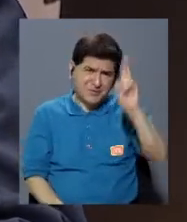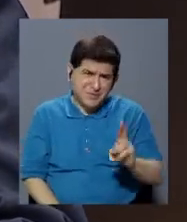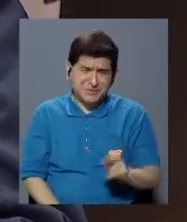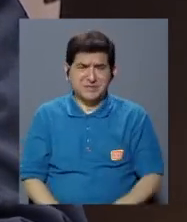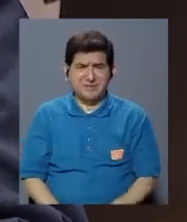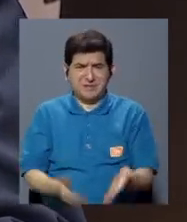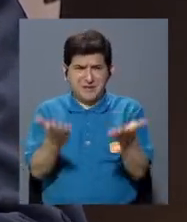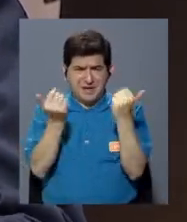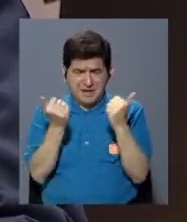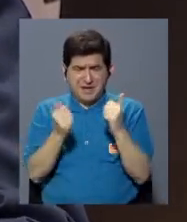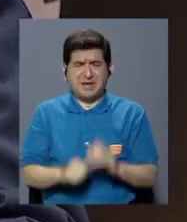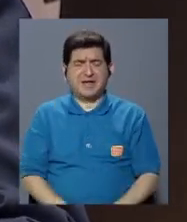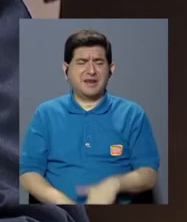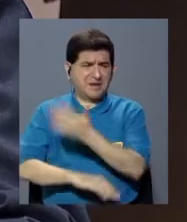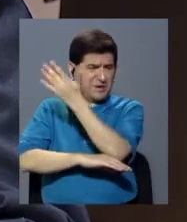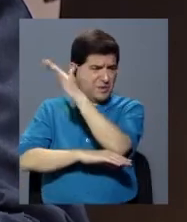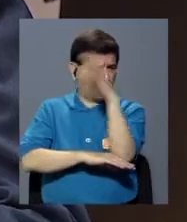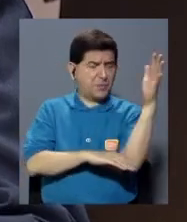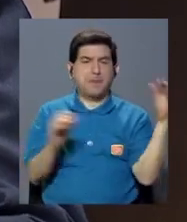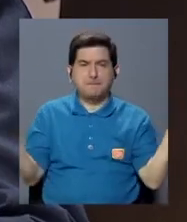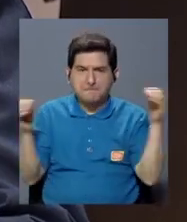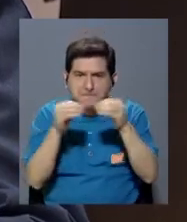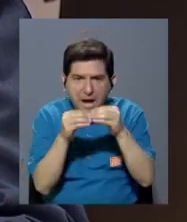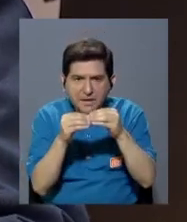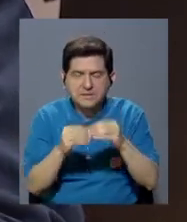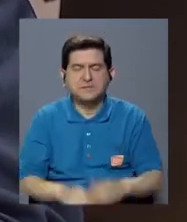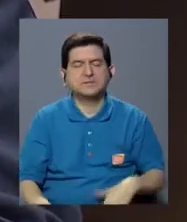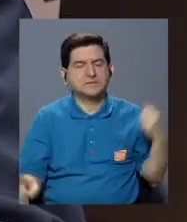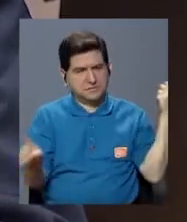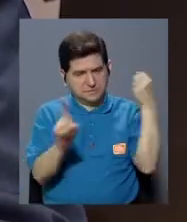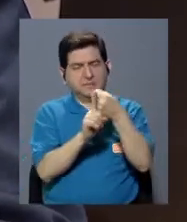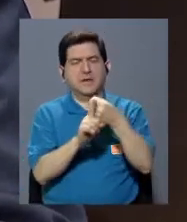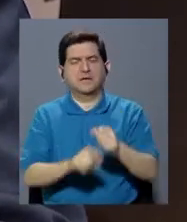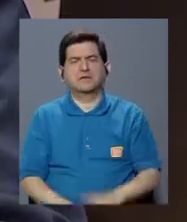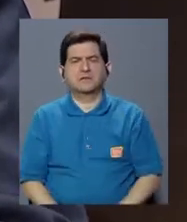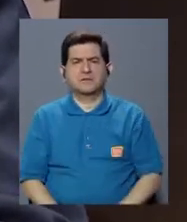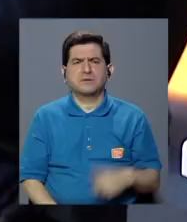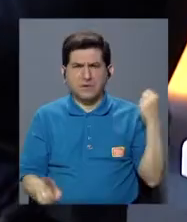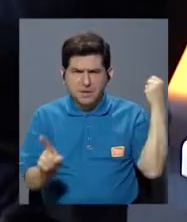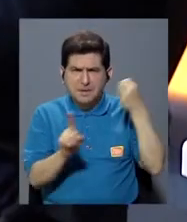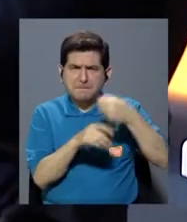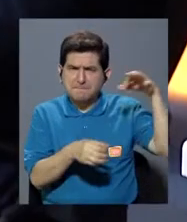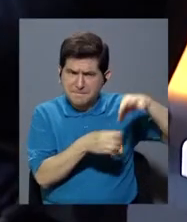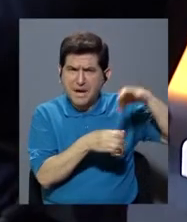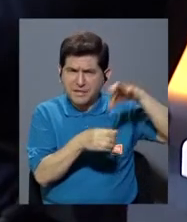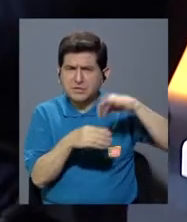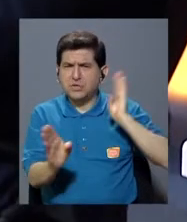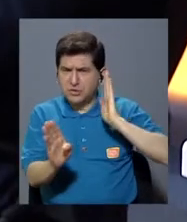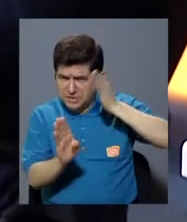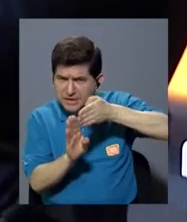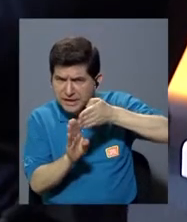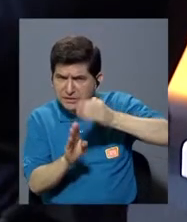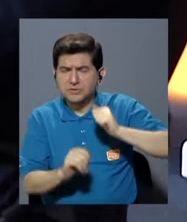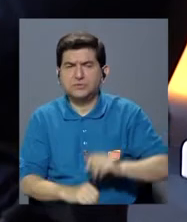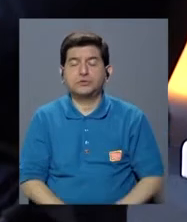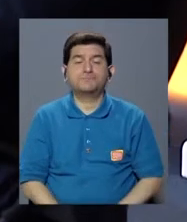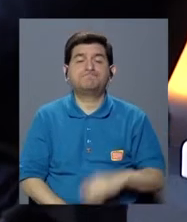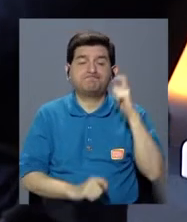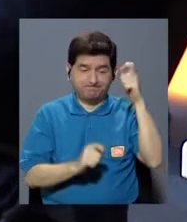Costa Rica, que queremos una cobertura boscosa cada vez mayor, tiene un impacto importante. Podría tener hasta un impacto en la agricultura directamente.